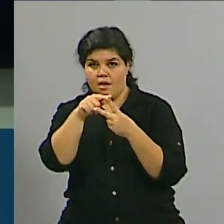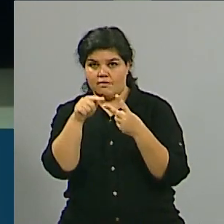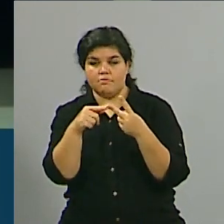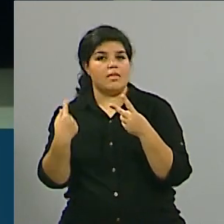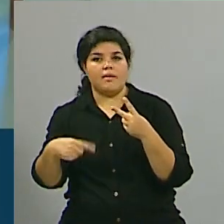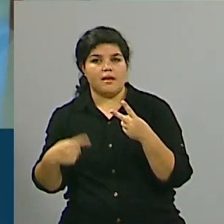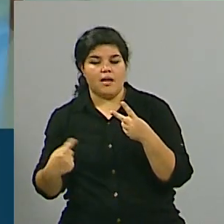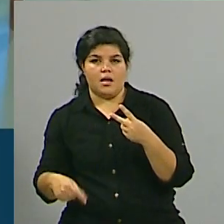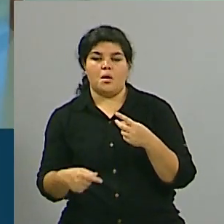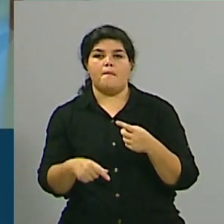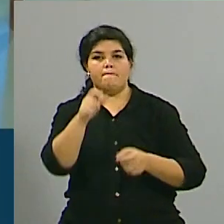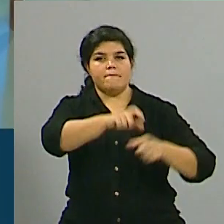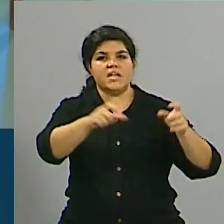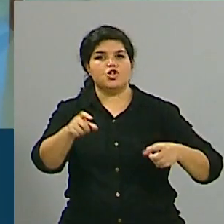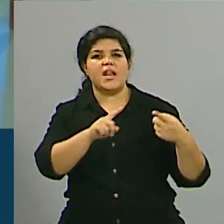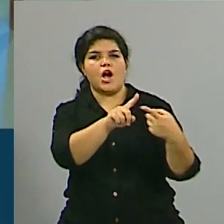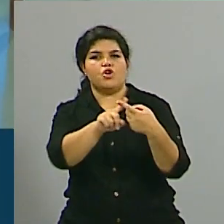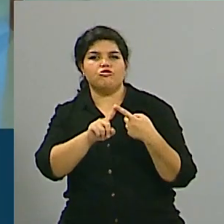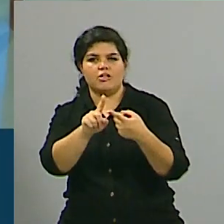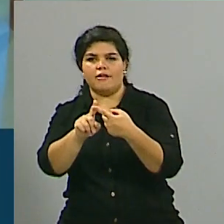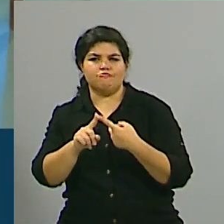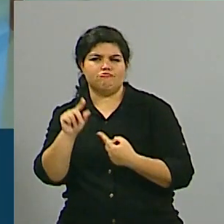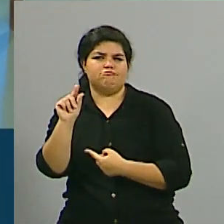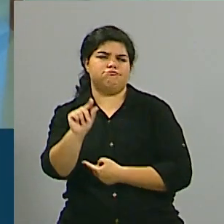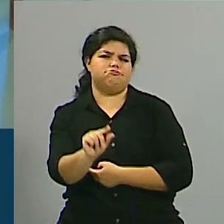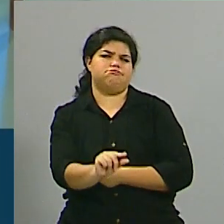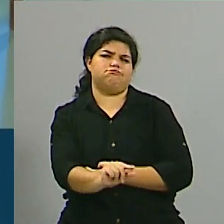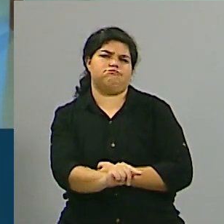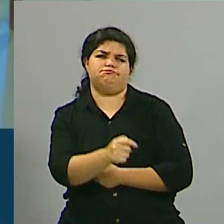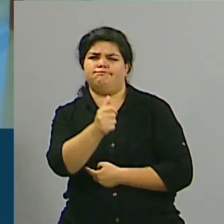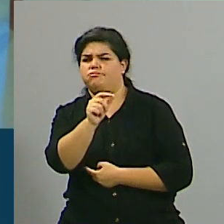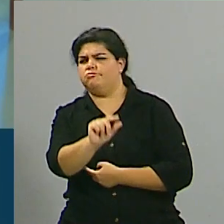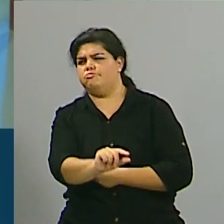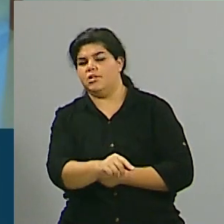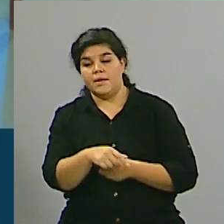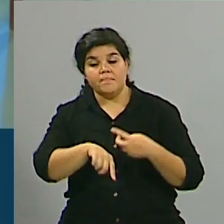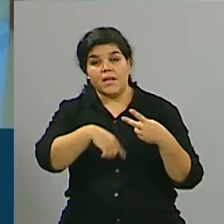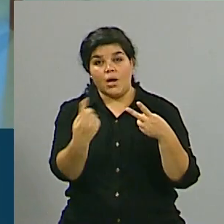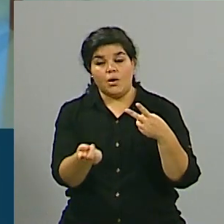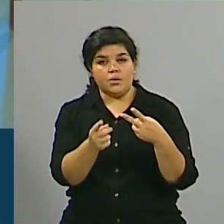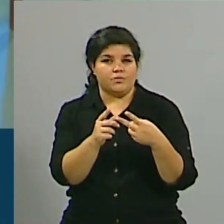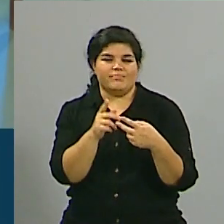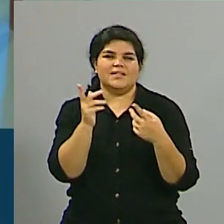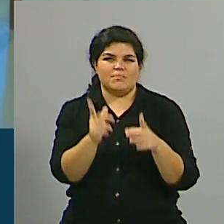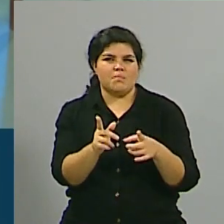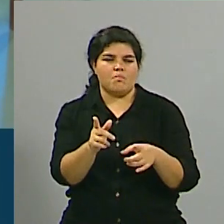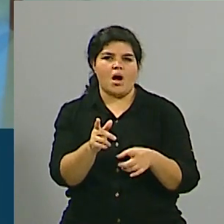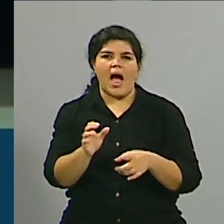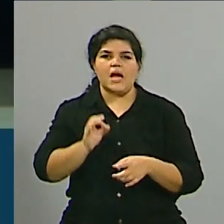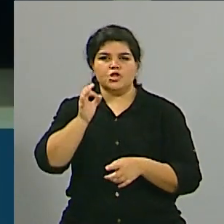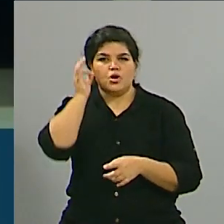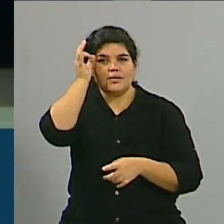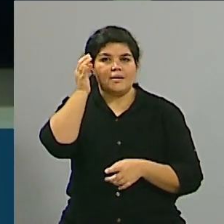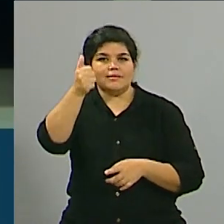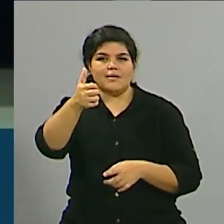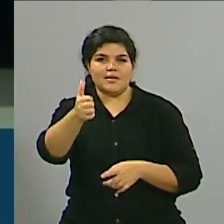con la gente. Llevamos más de 36 años de peronismo en la Valle y se ha acentuado este desorden a través del